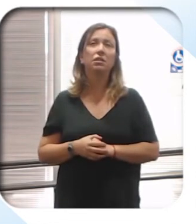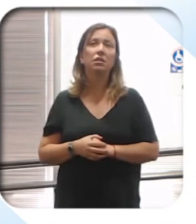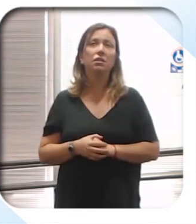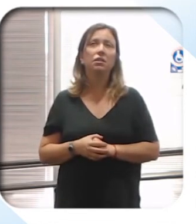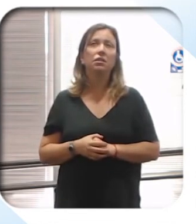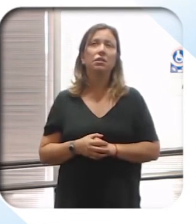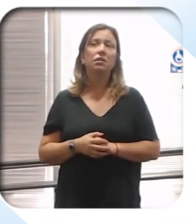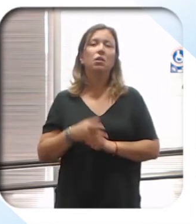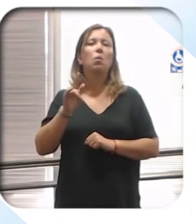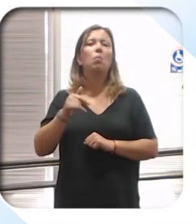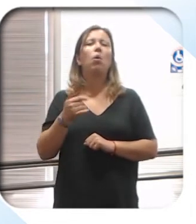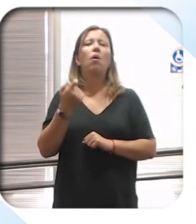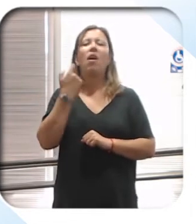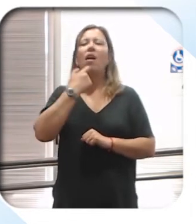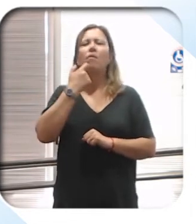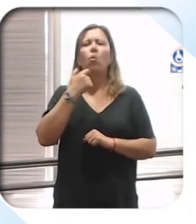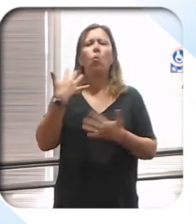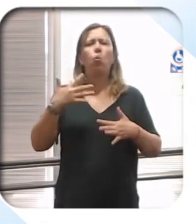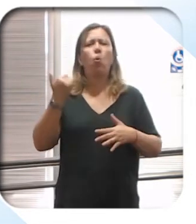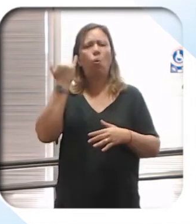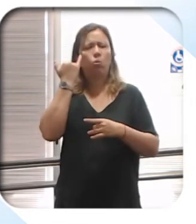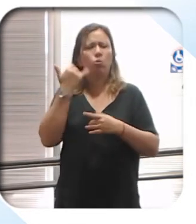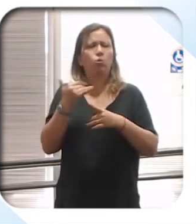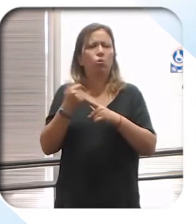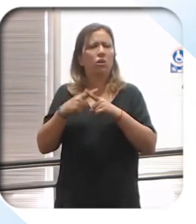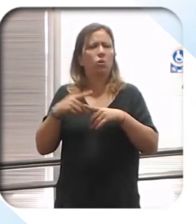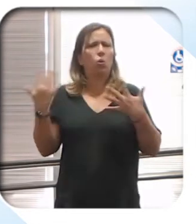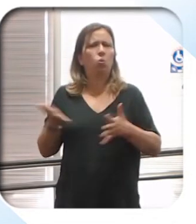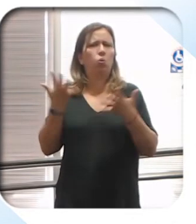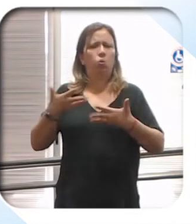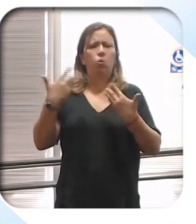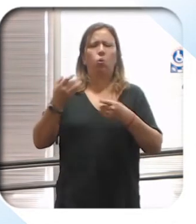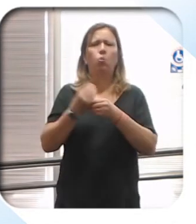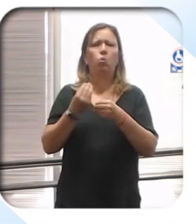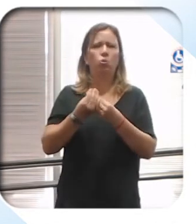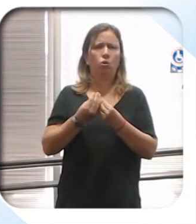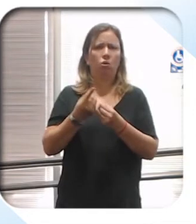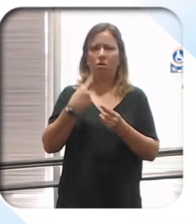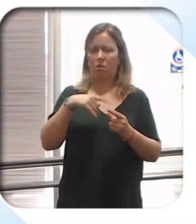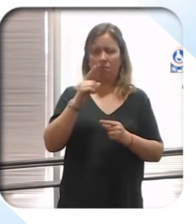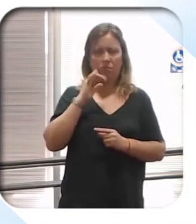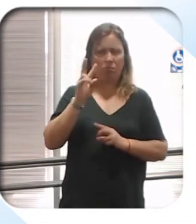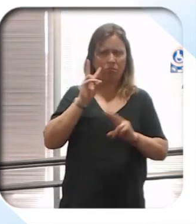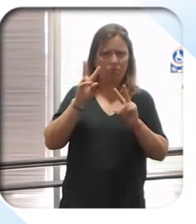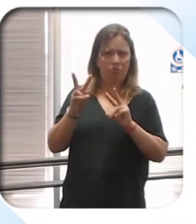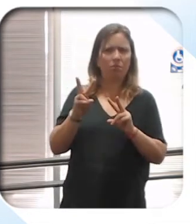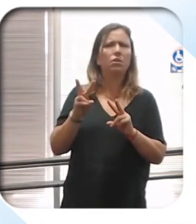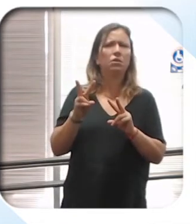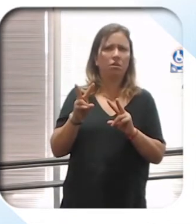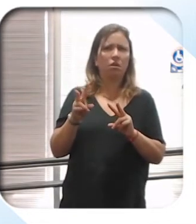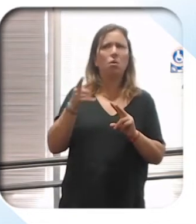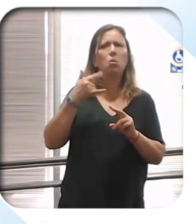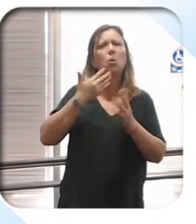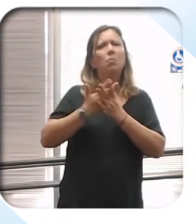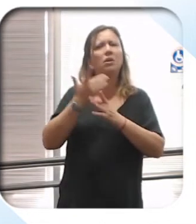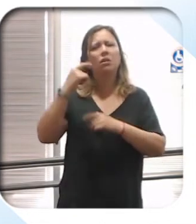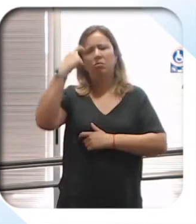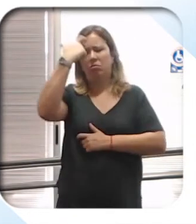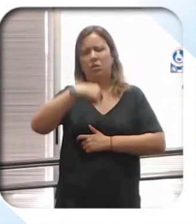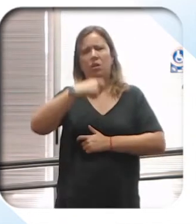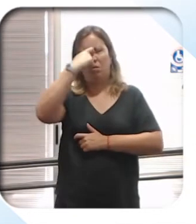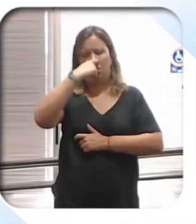a una hipersexualidad. La mayoría de las veces que yo he visto Esta alta frecuencia de autoerotismo